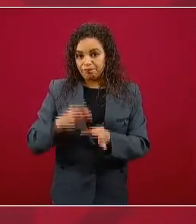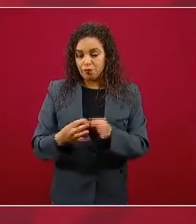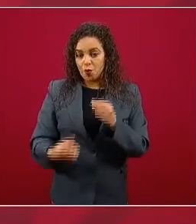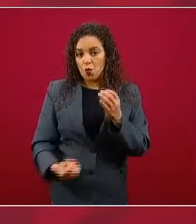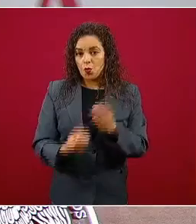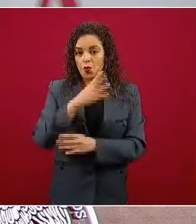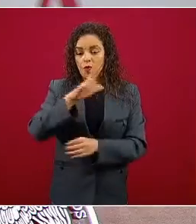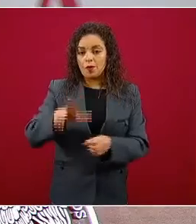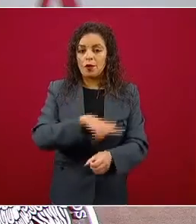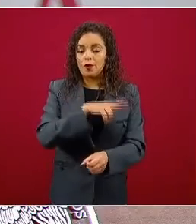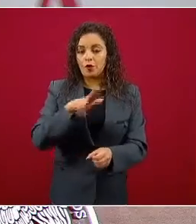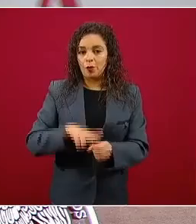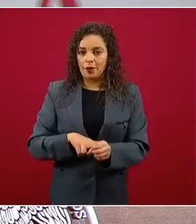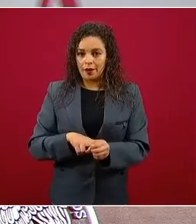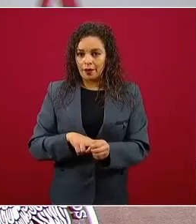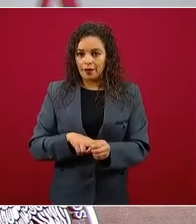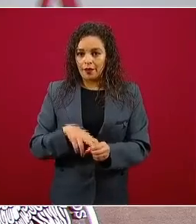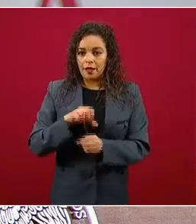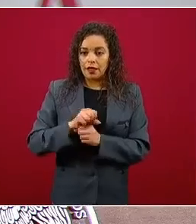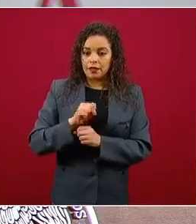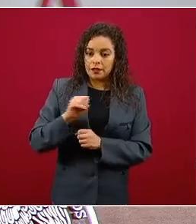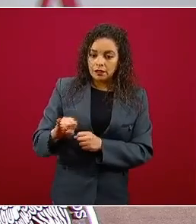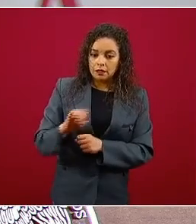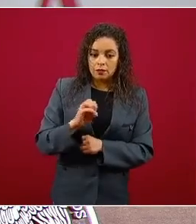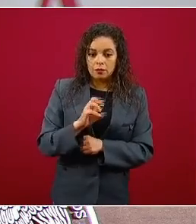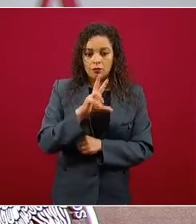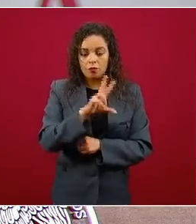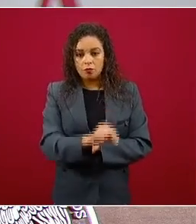lo que ya está permitido